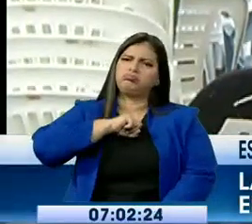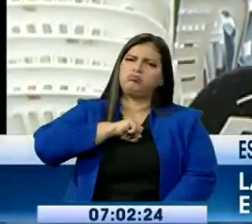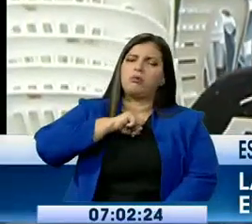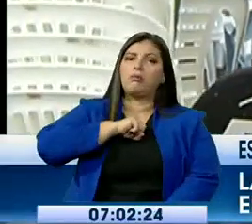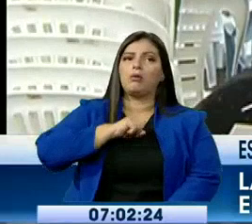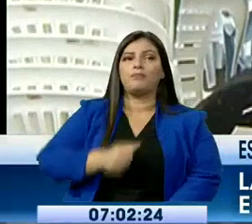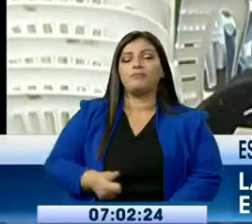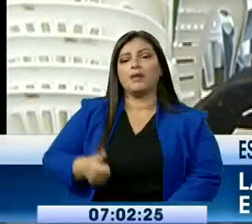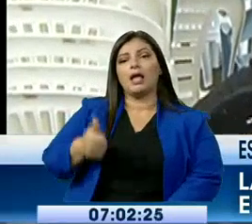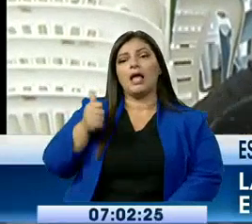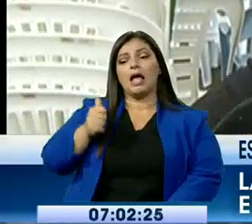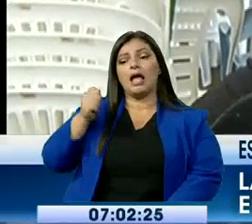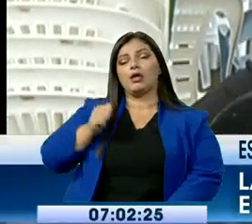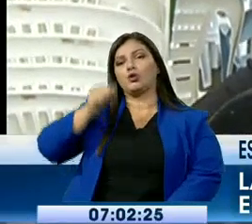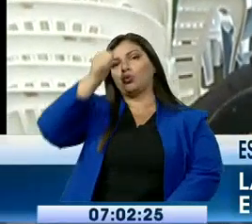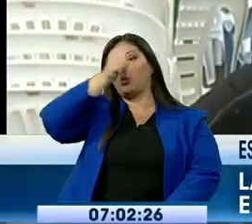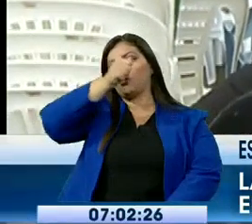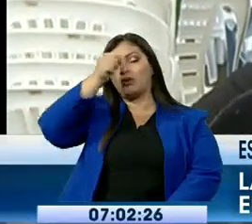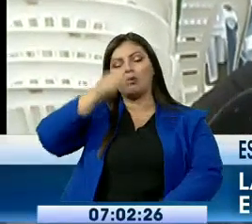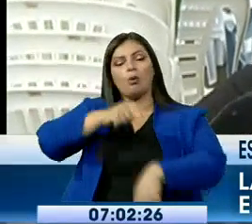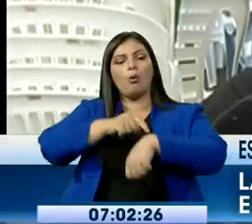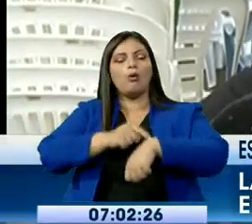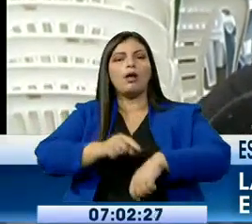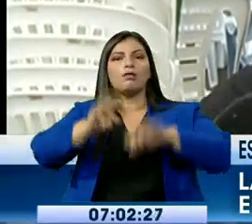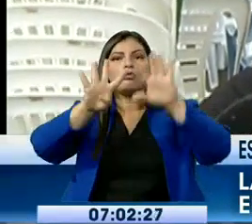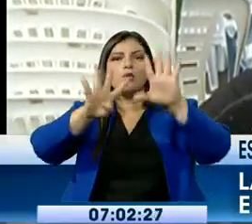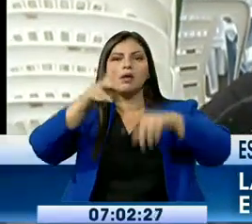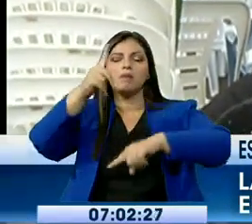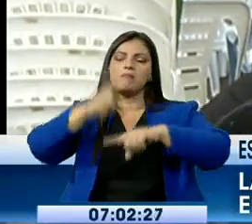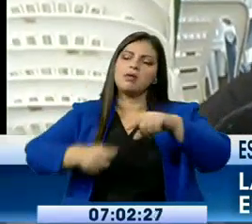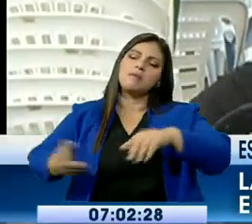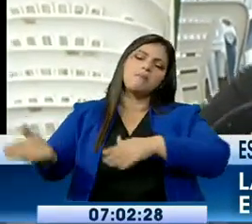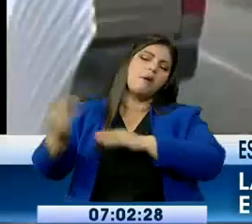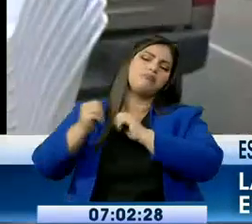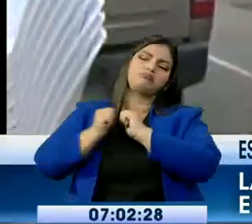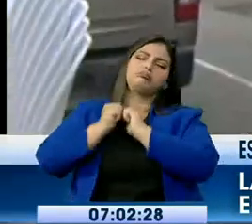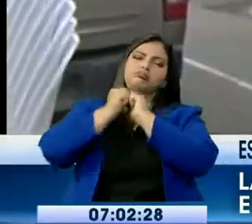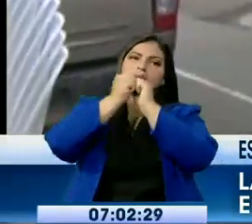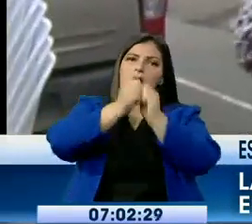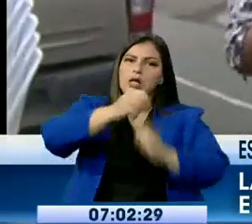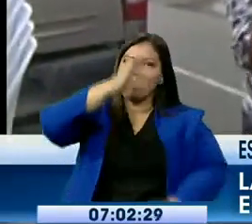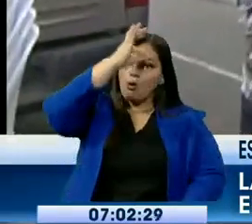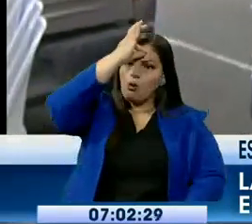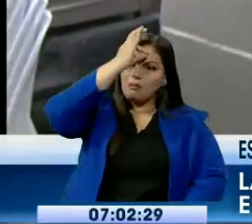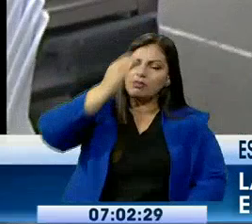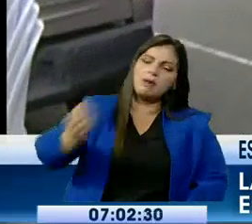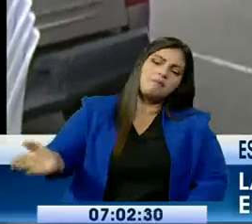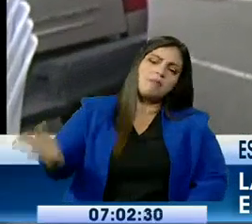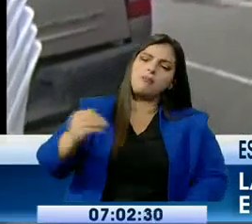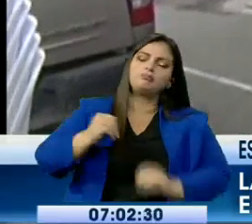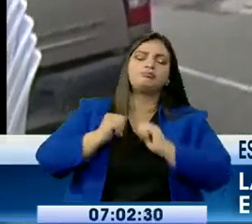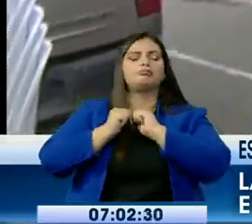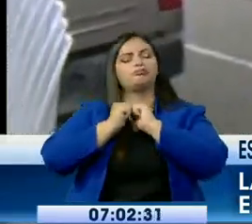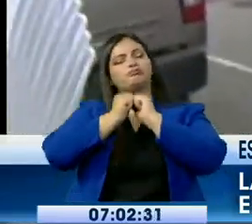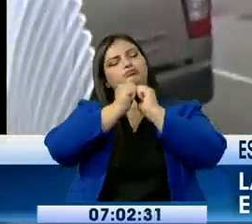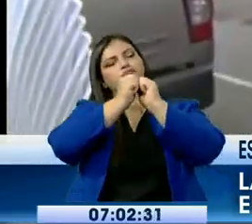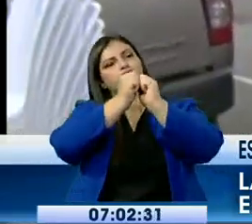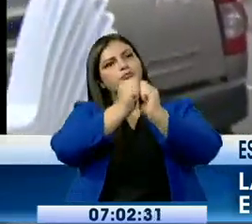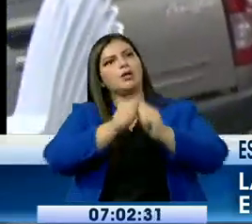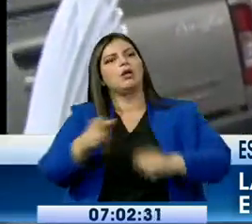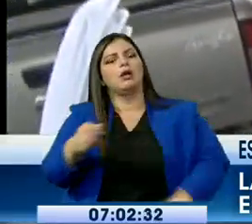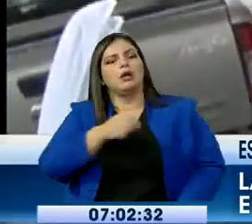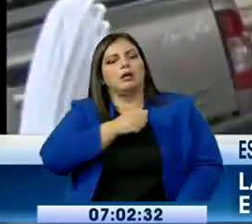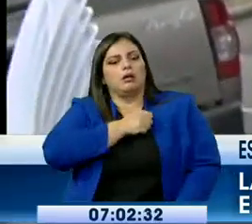al hospital y ahí se me empeoró porque se le bajó la presión. Ante la preocupación de su familia, Tutibén